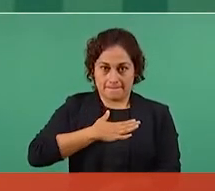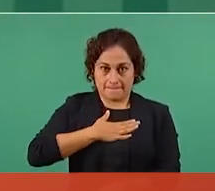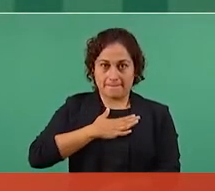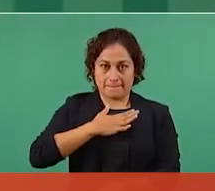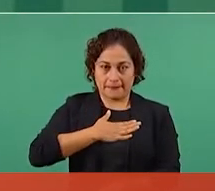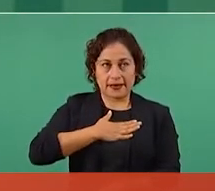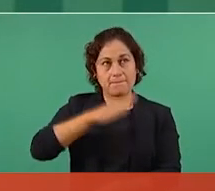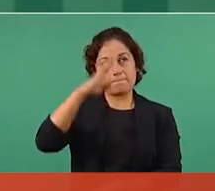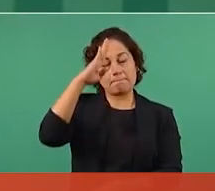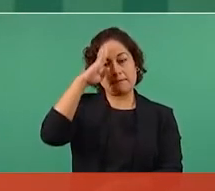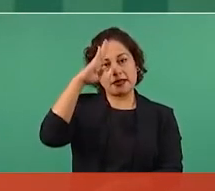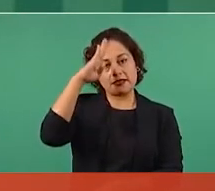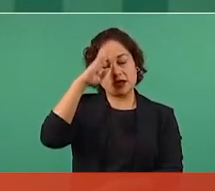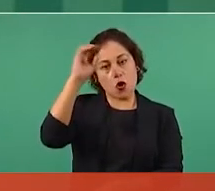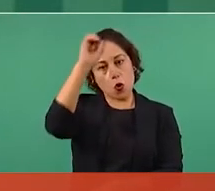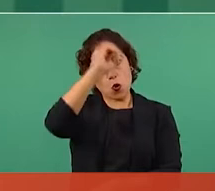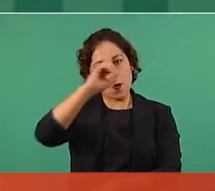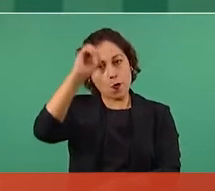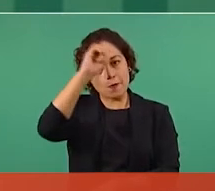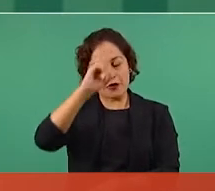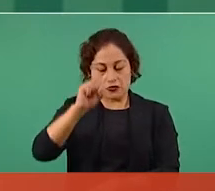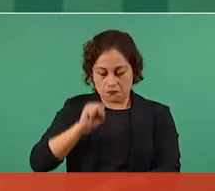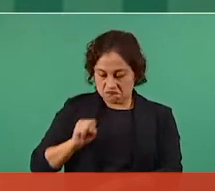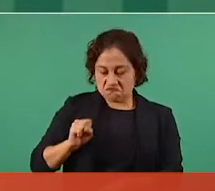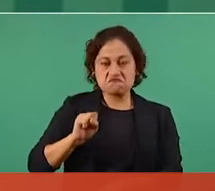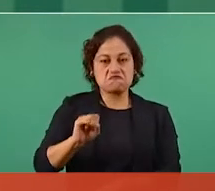vamos a ir